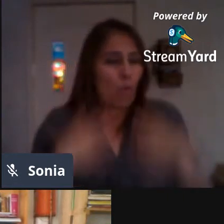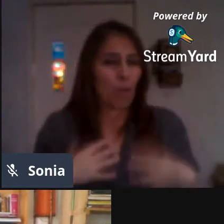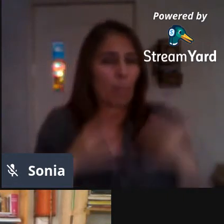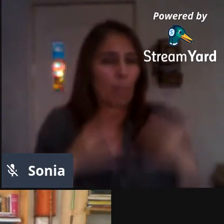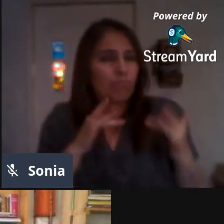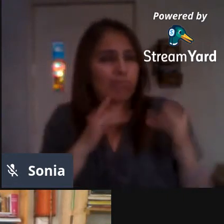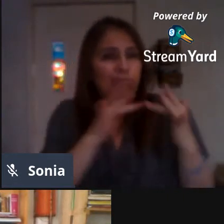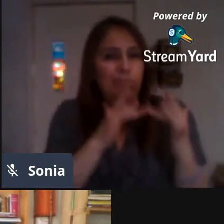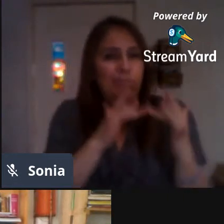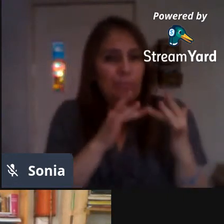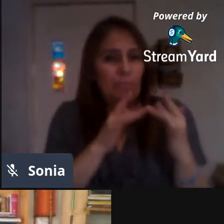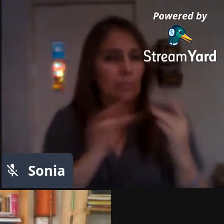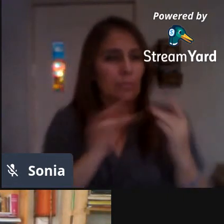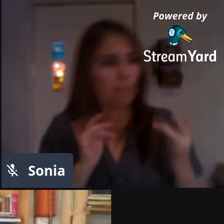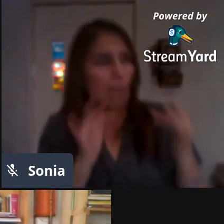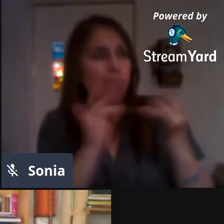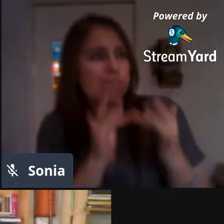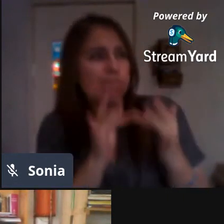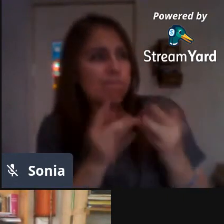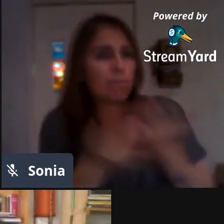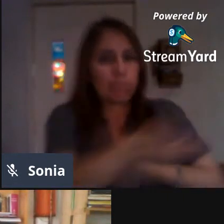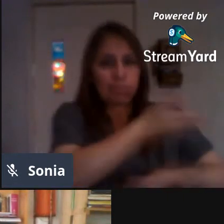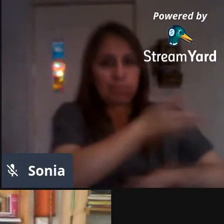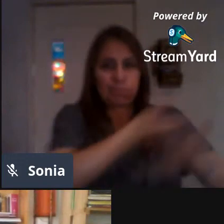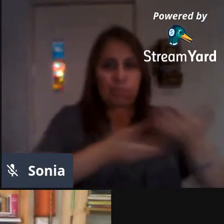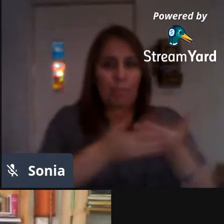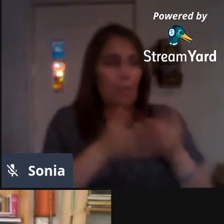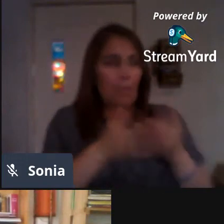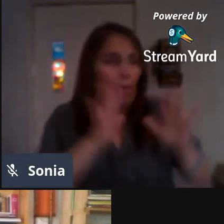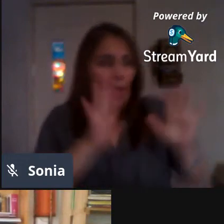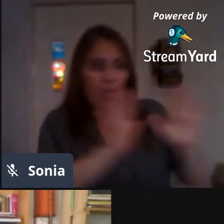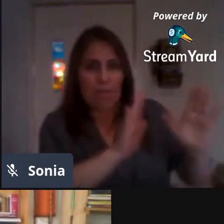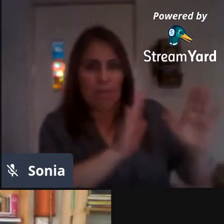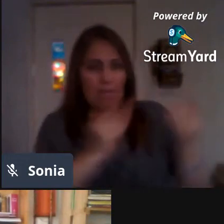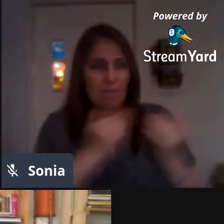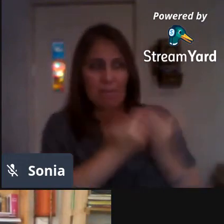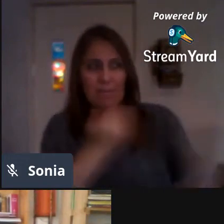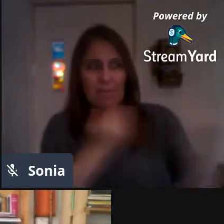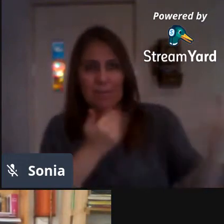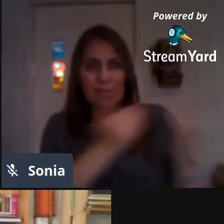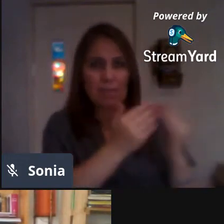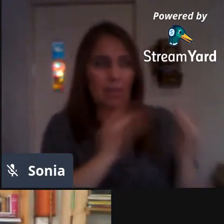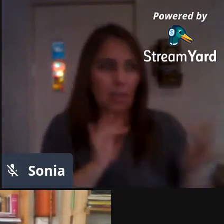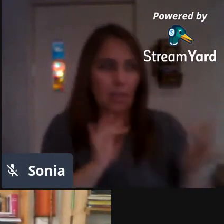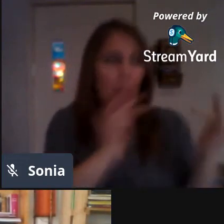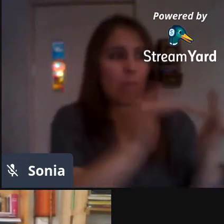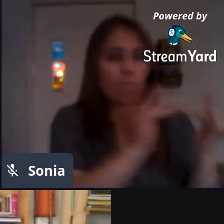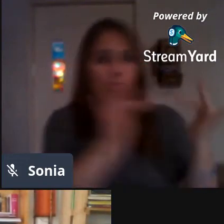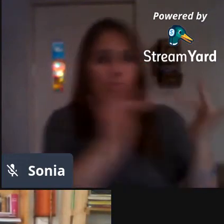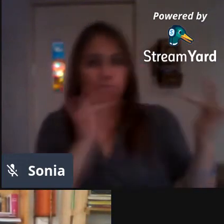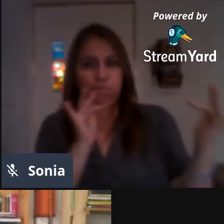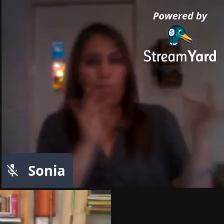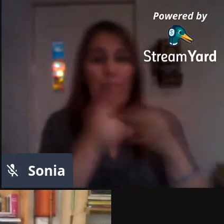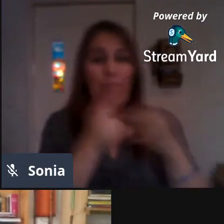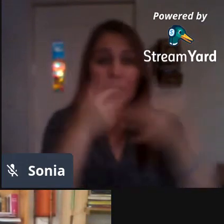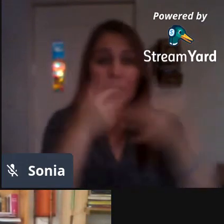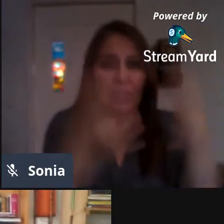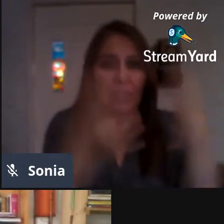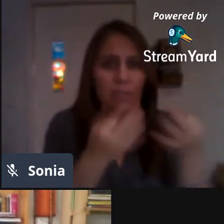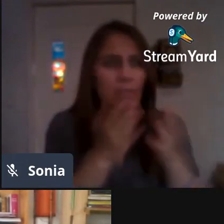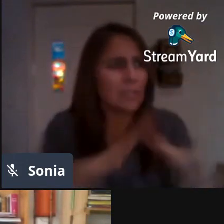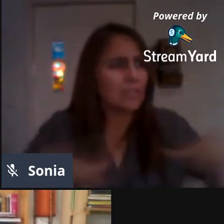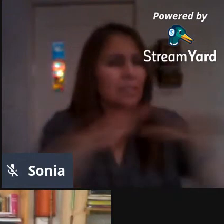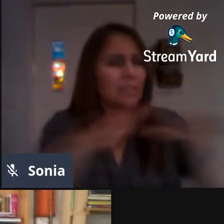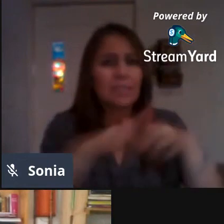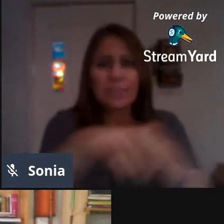diríamos que sin pasar a mayores algo se da ya no se rompe la escena verdadera se pierde y regresa entre la